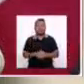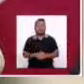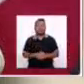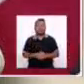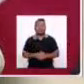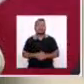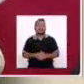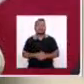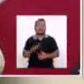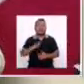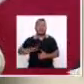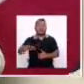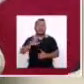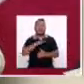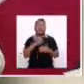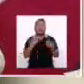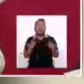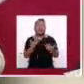Congreso, no con